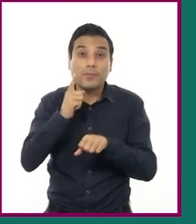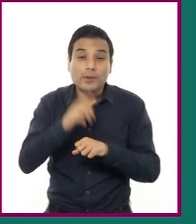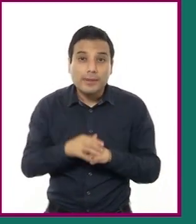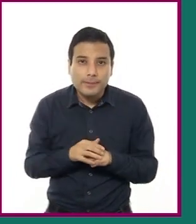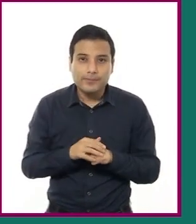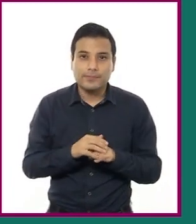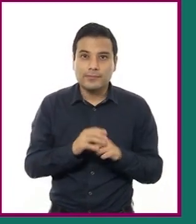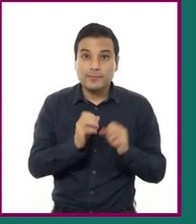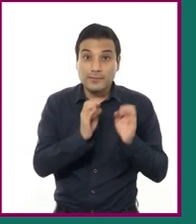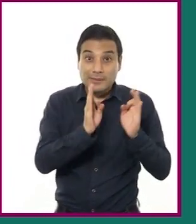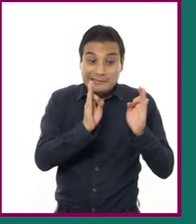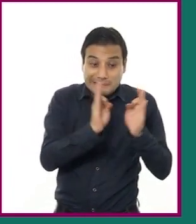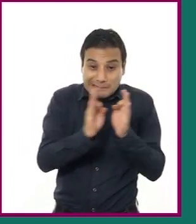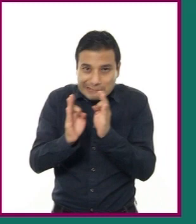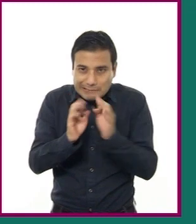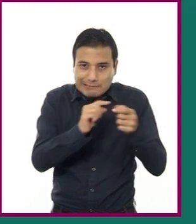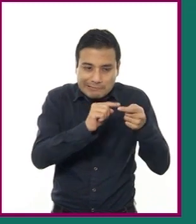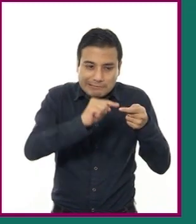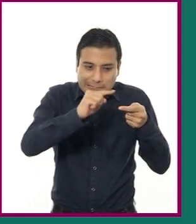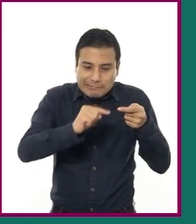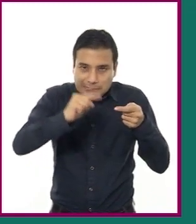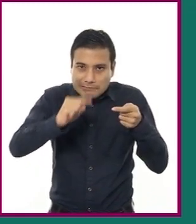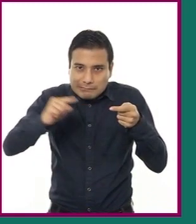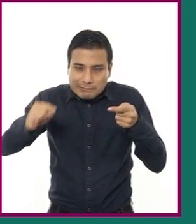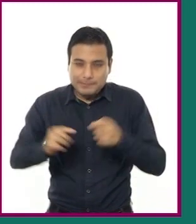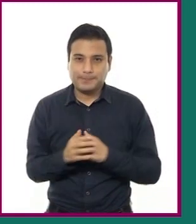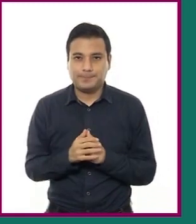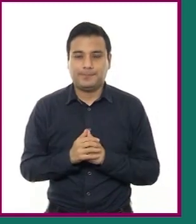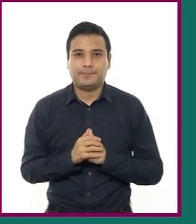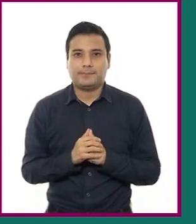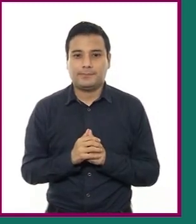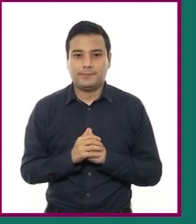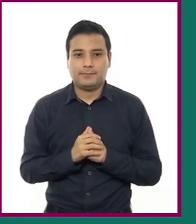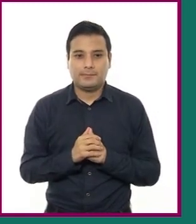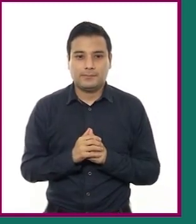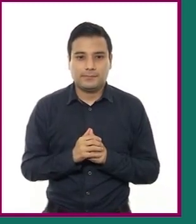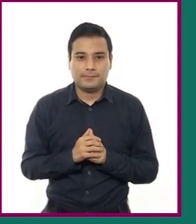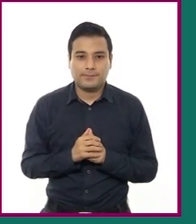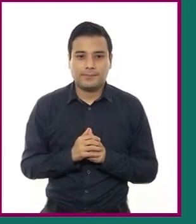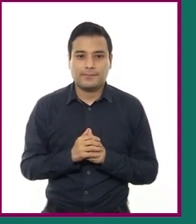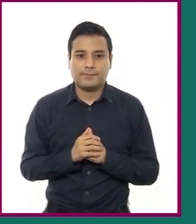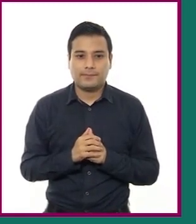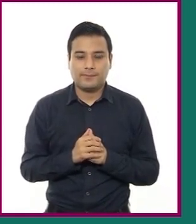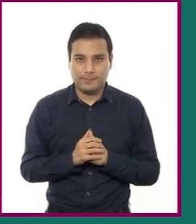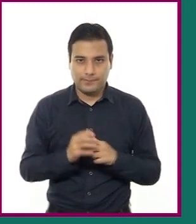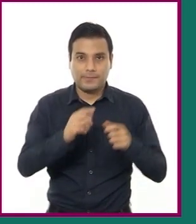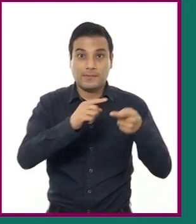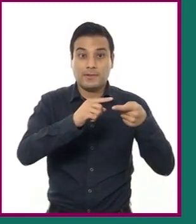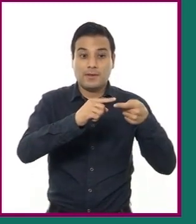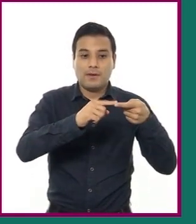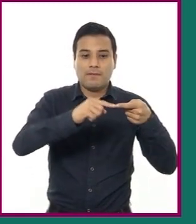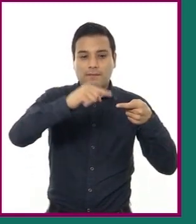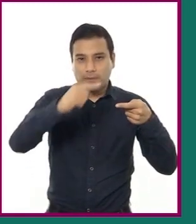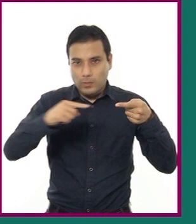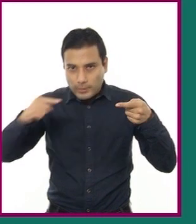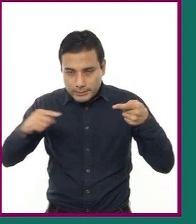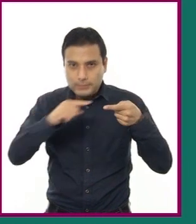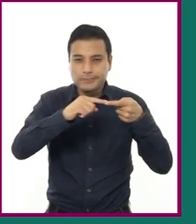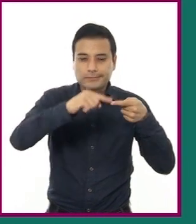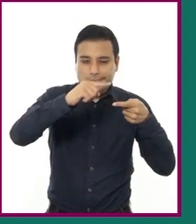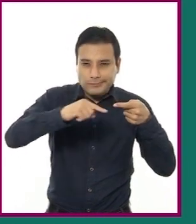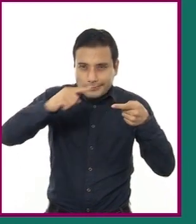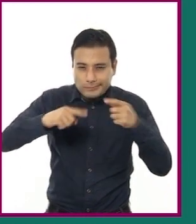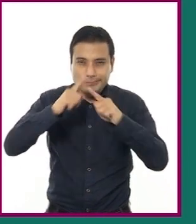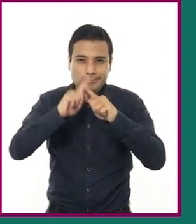distancia para cada oscilación completa. La frecuencia y la longitud de onda son magnitudes que caracterizan a cada